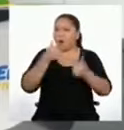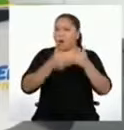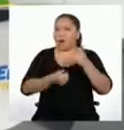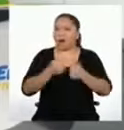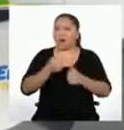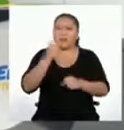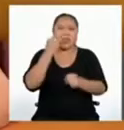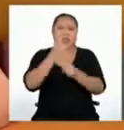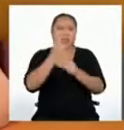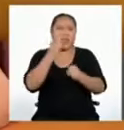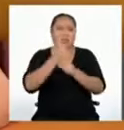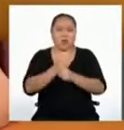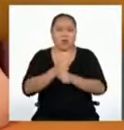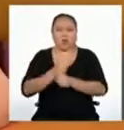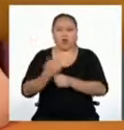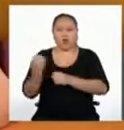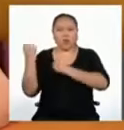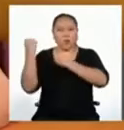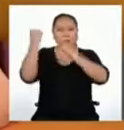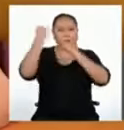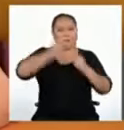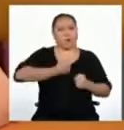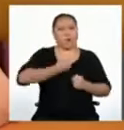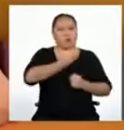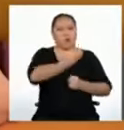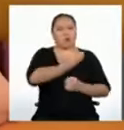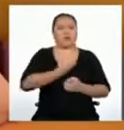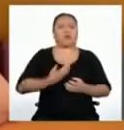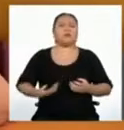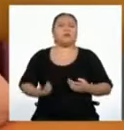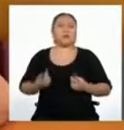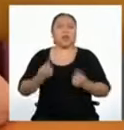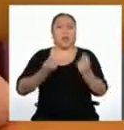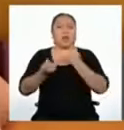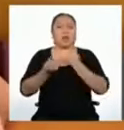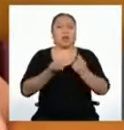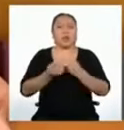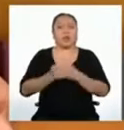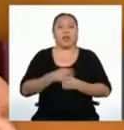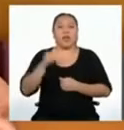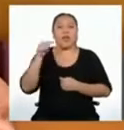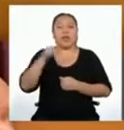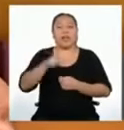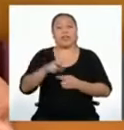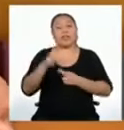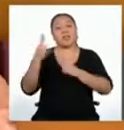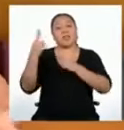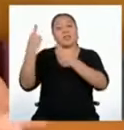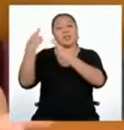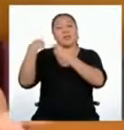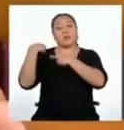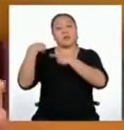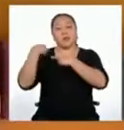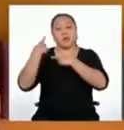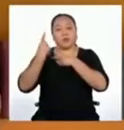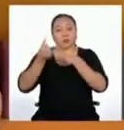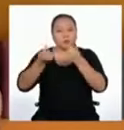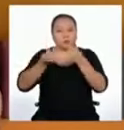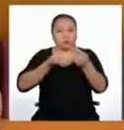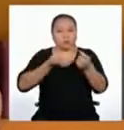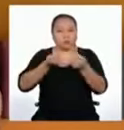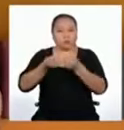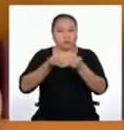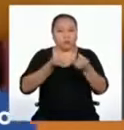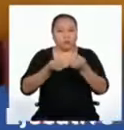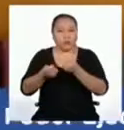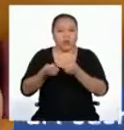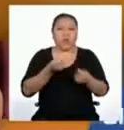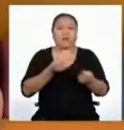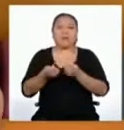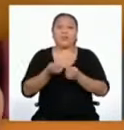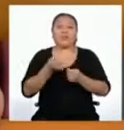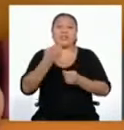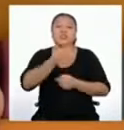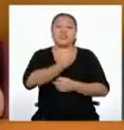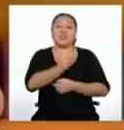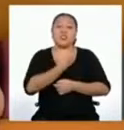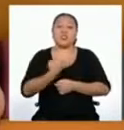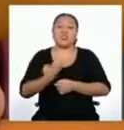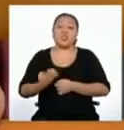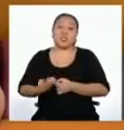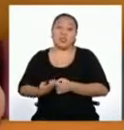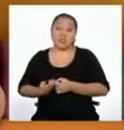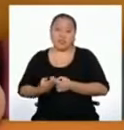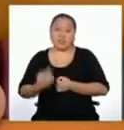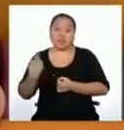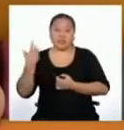Poder Ejecutivo? El Poder Ejecutivo es el responsable de la conducción y administración del Estado.